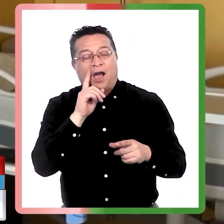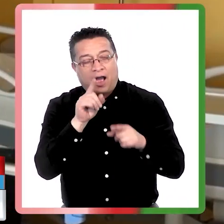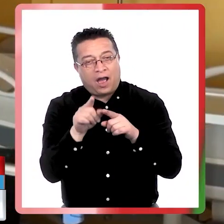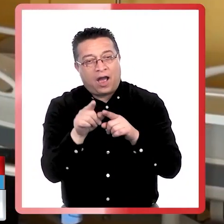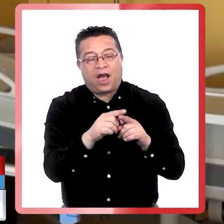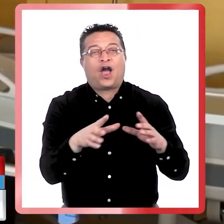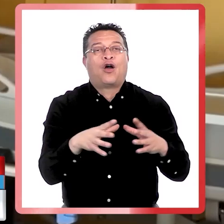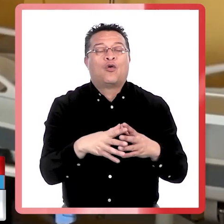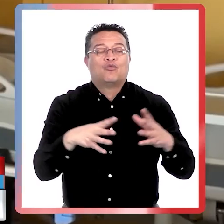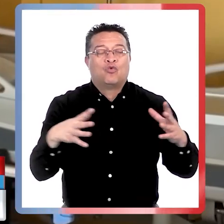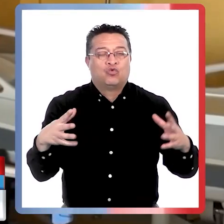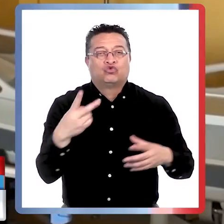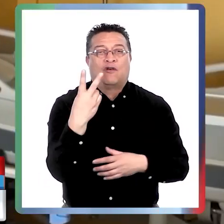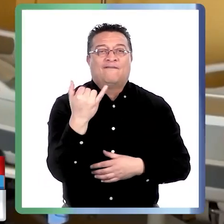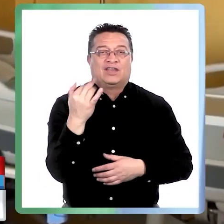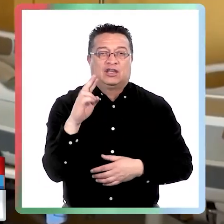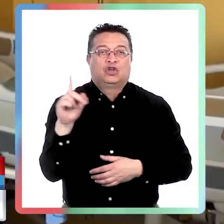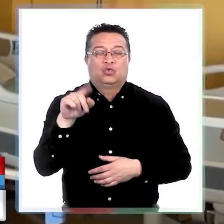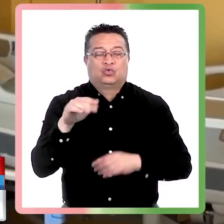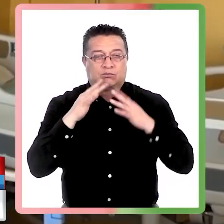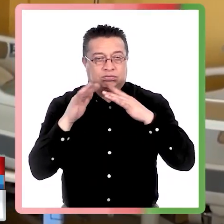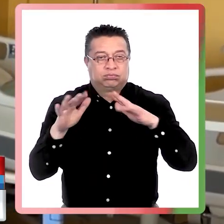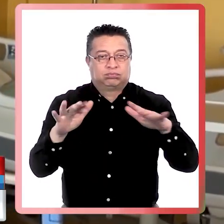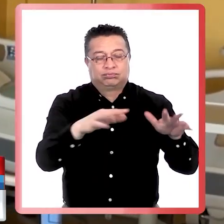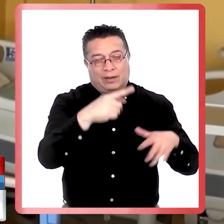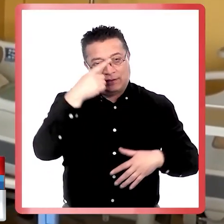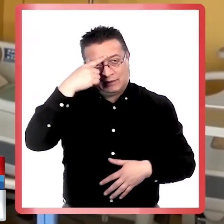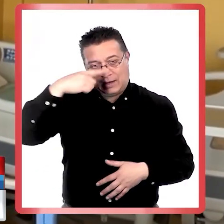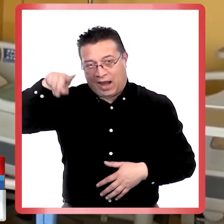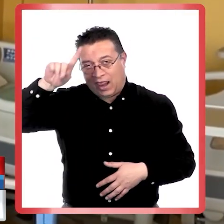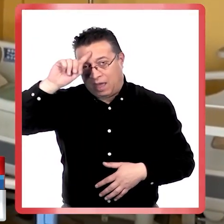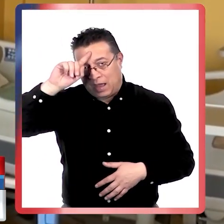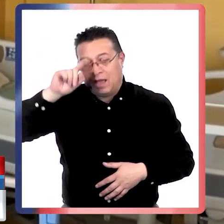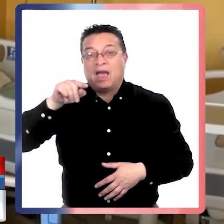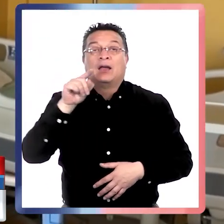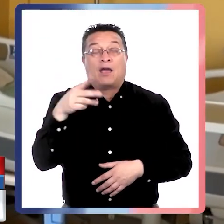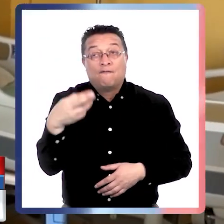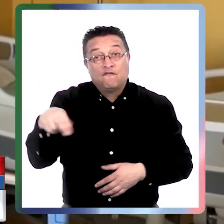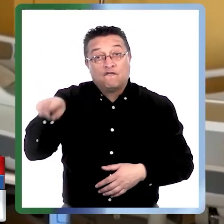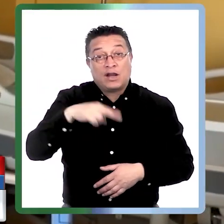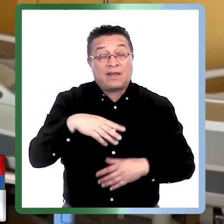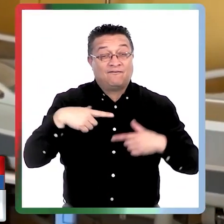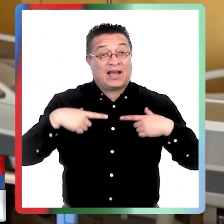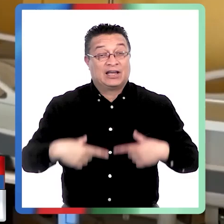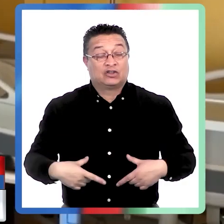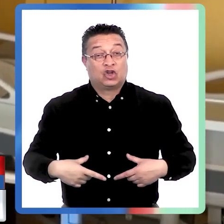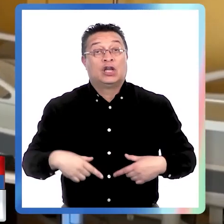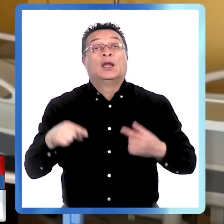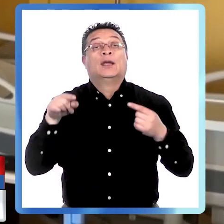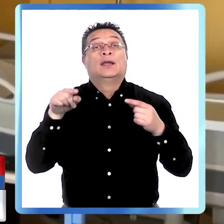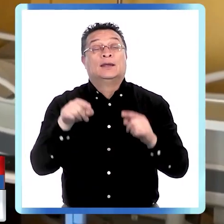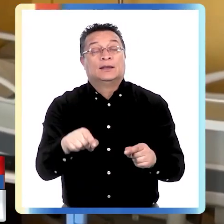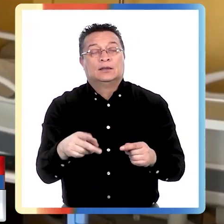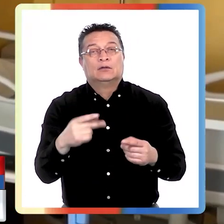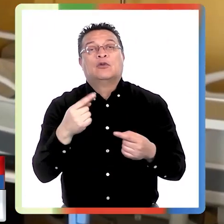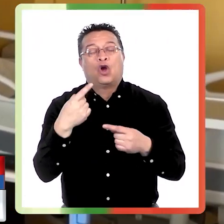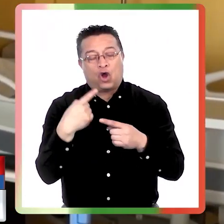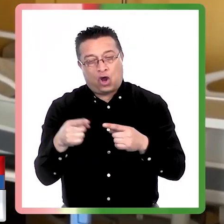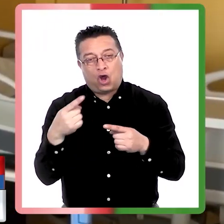vamos a tener hartos virus dando vuelta por Calama. Por tanto, es muy probable que a la vuelta de vacaciones vamos a